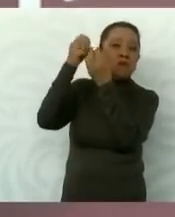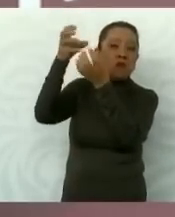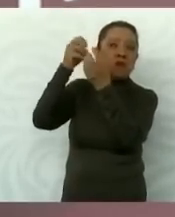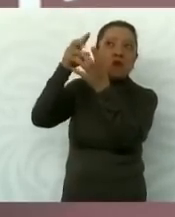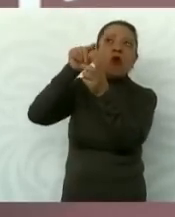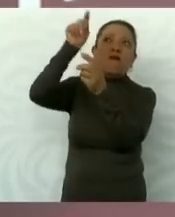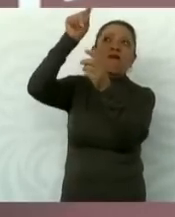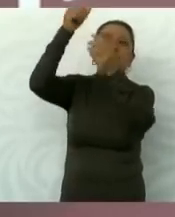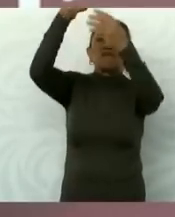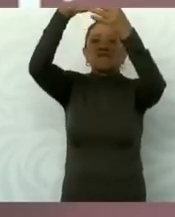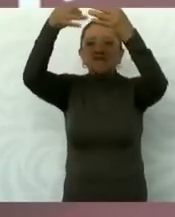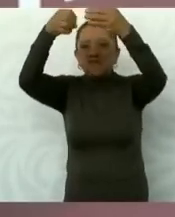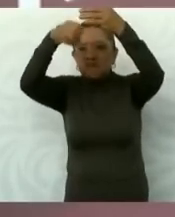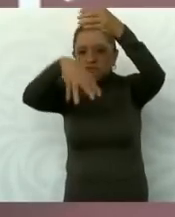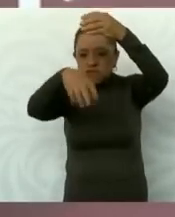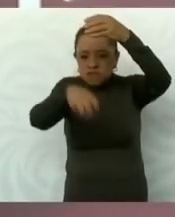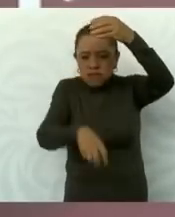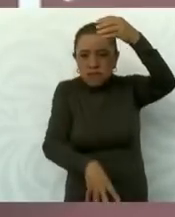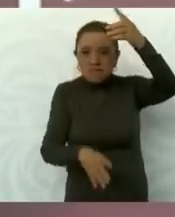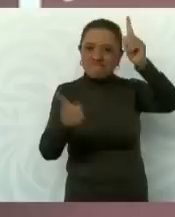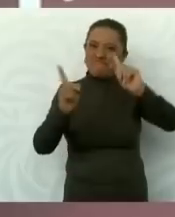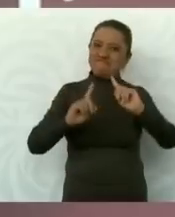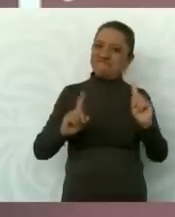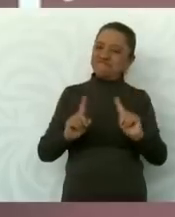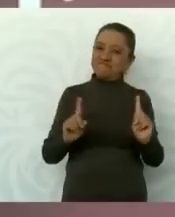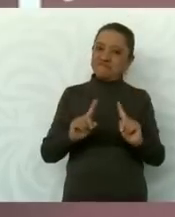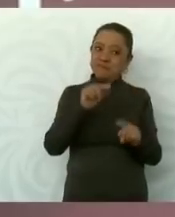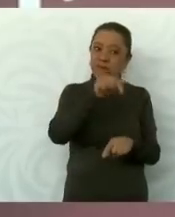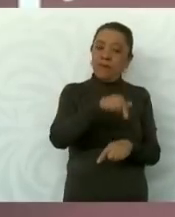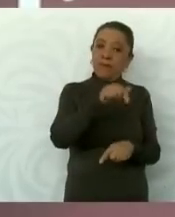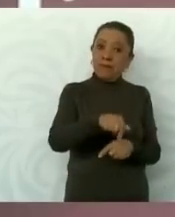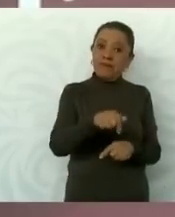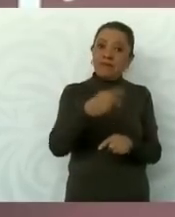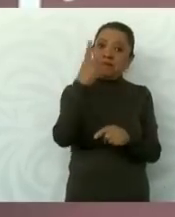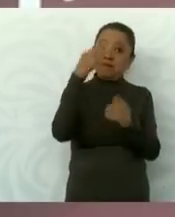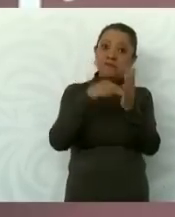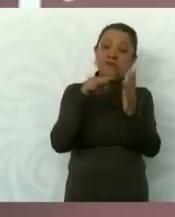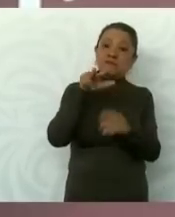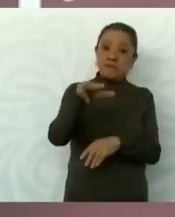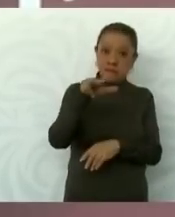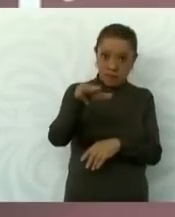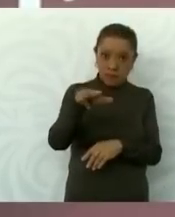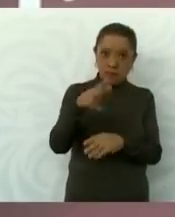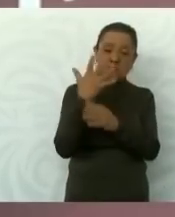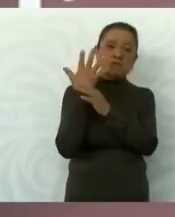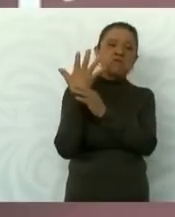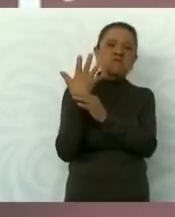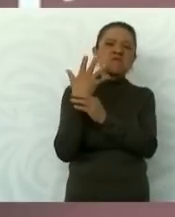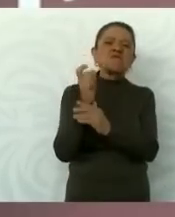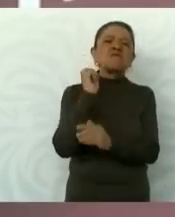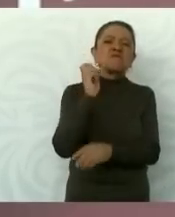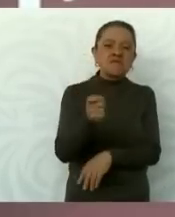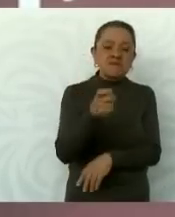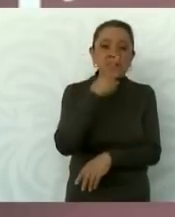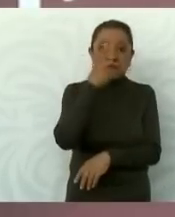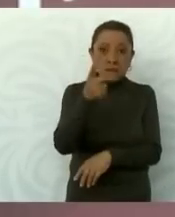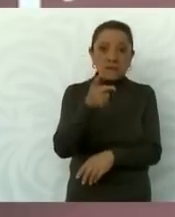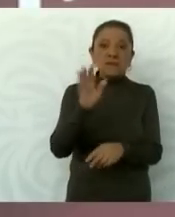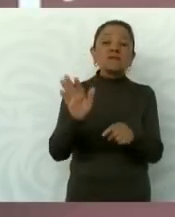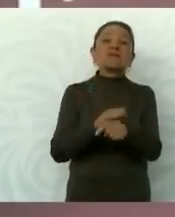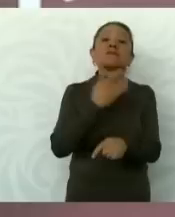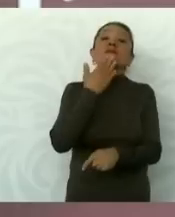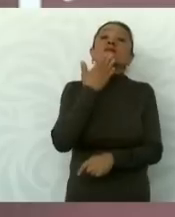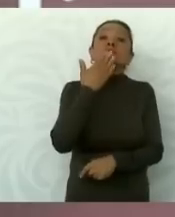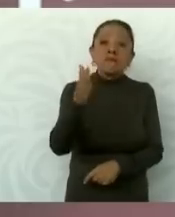la transformación en 2018 con un principio que fue: por el bien de todos, primero los